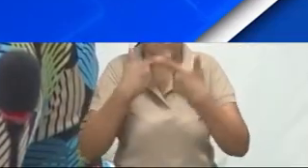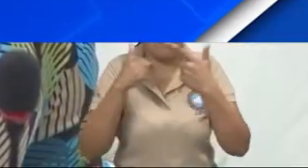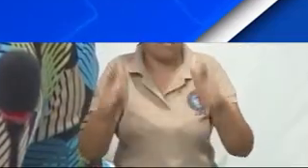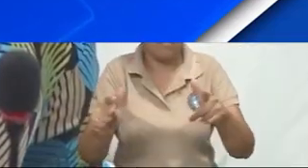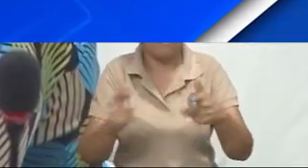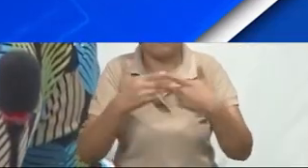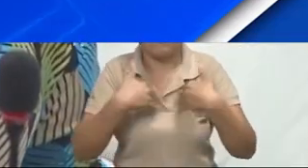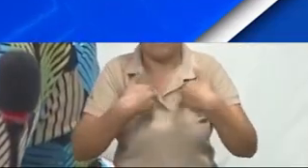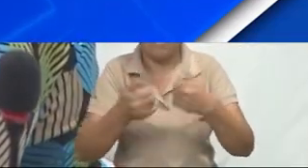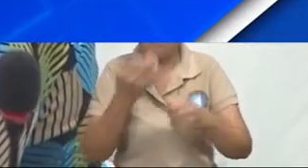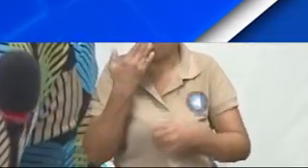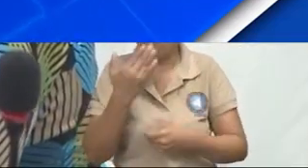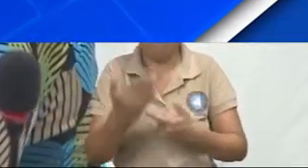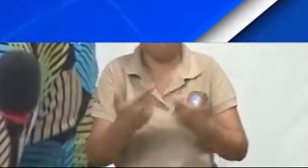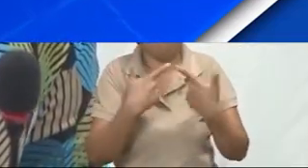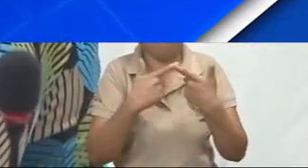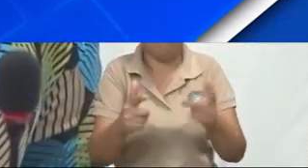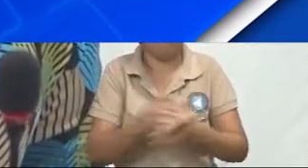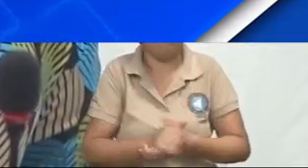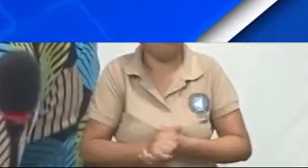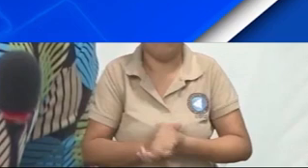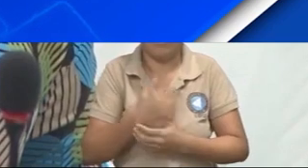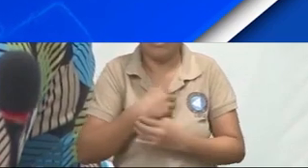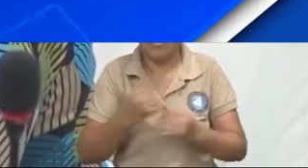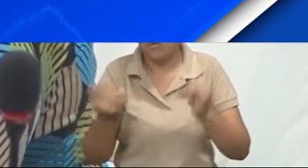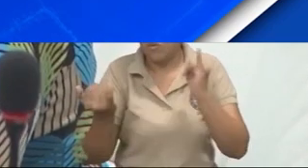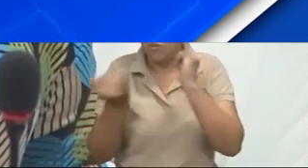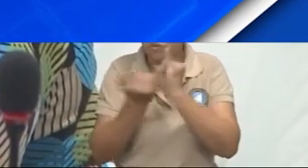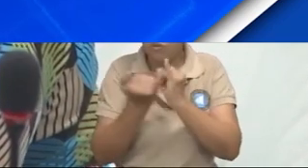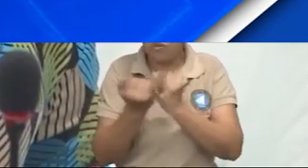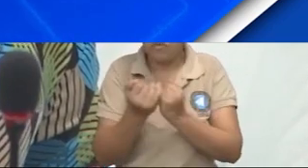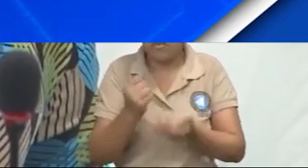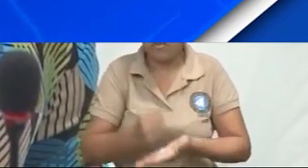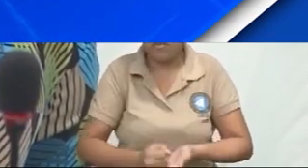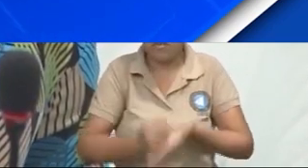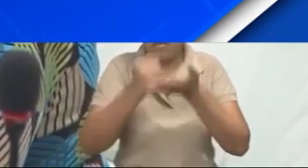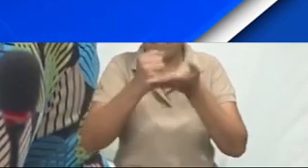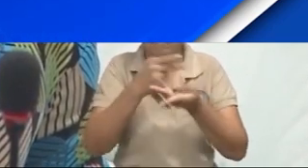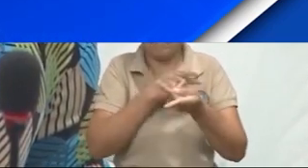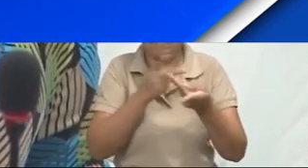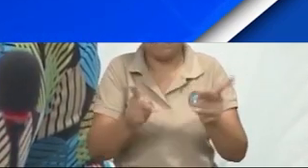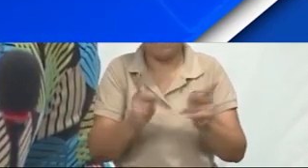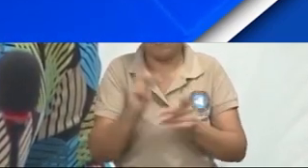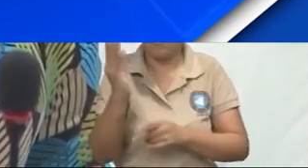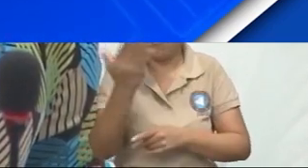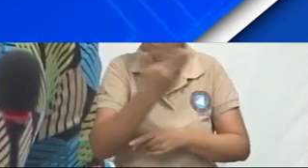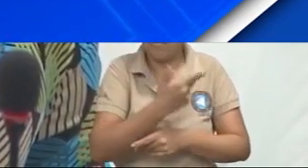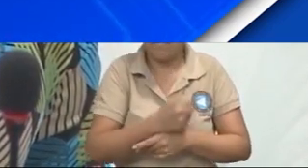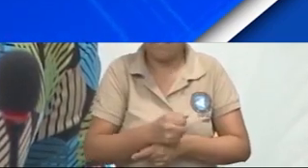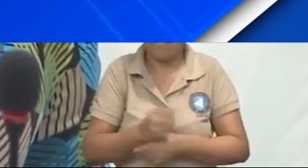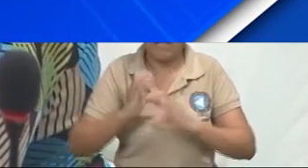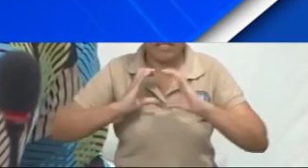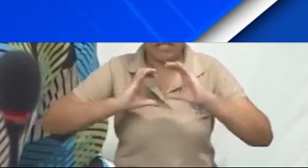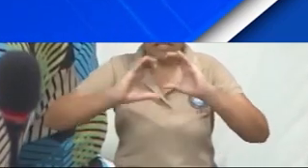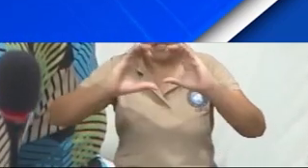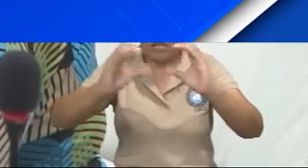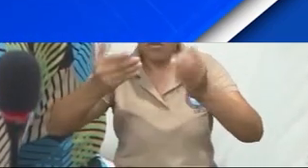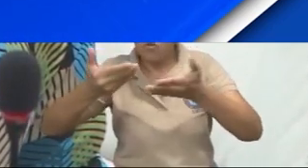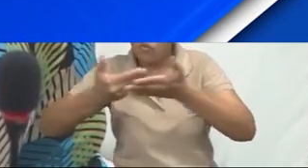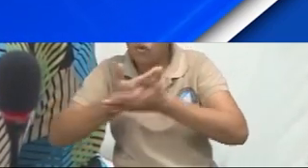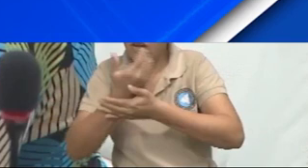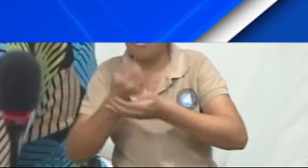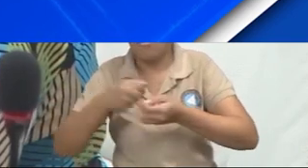para nuestras familias y la comunidad. De igual manera, somos beneficiados con toda la red de carreteras que se ha